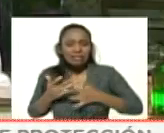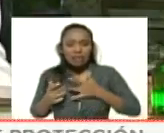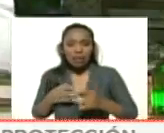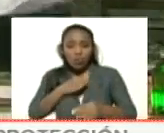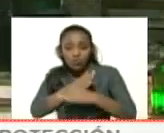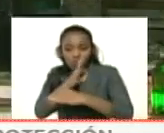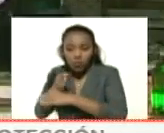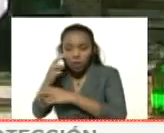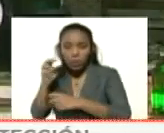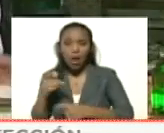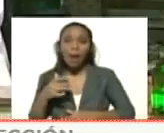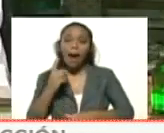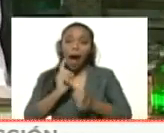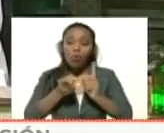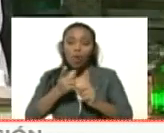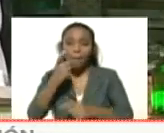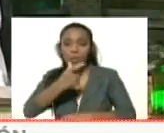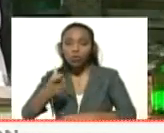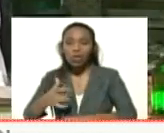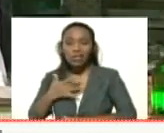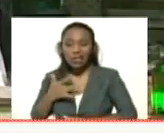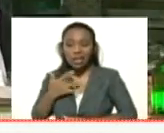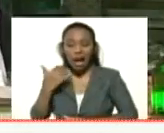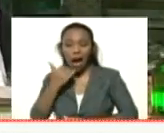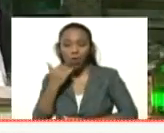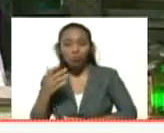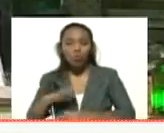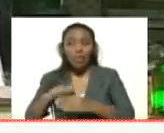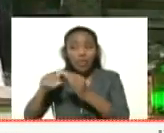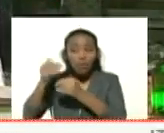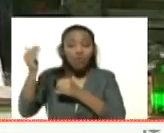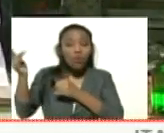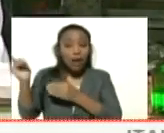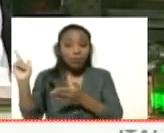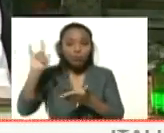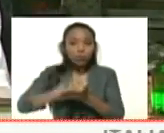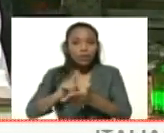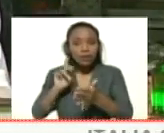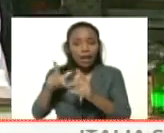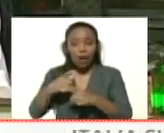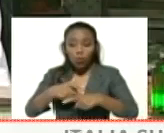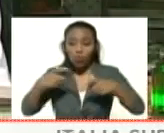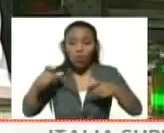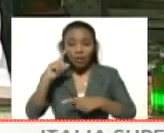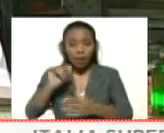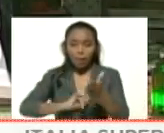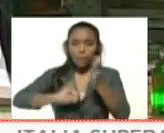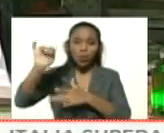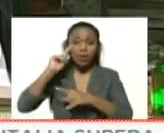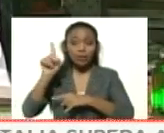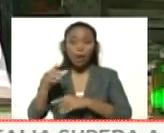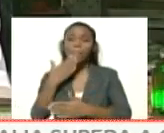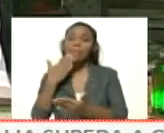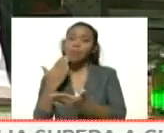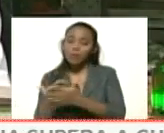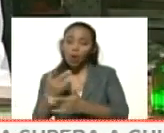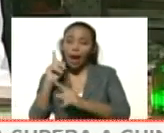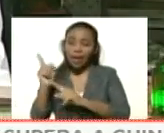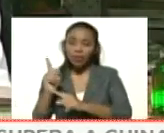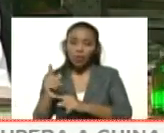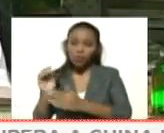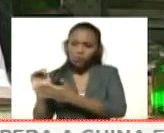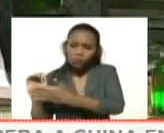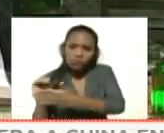casos asintomáticos, pero que provengan de algún país del extranjero donde el crecimiento de casos es exponencial. Y eso nos ha permitido